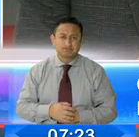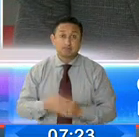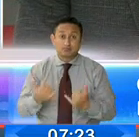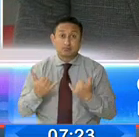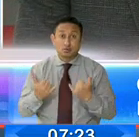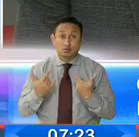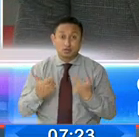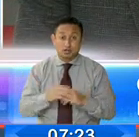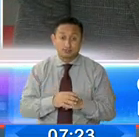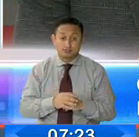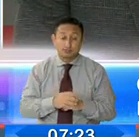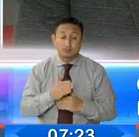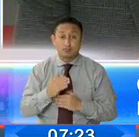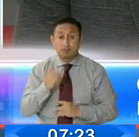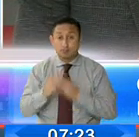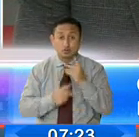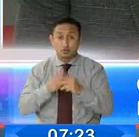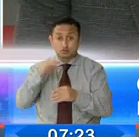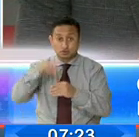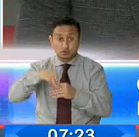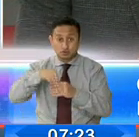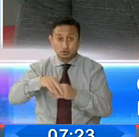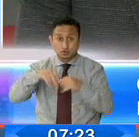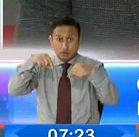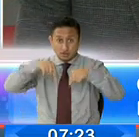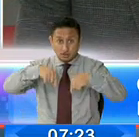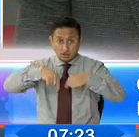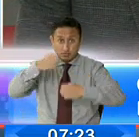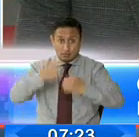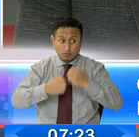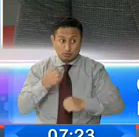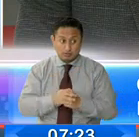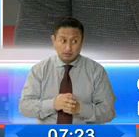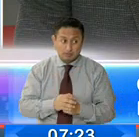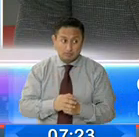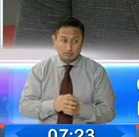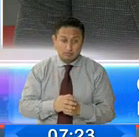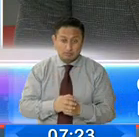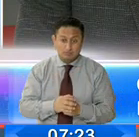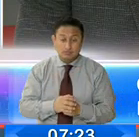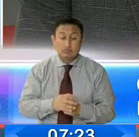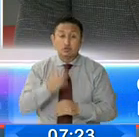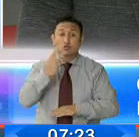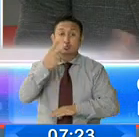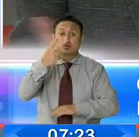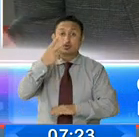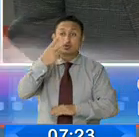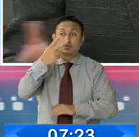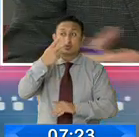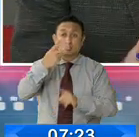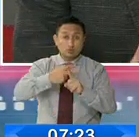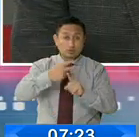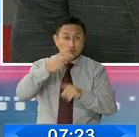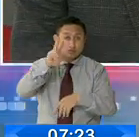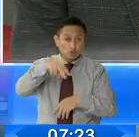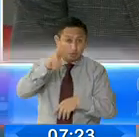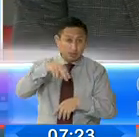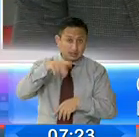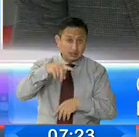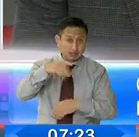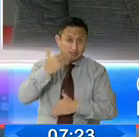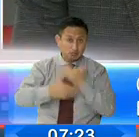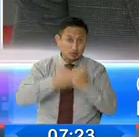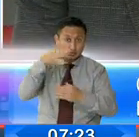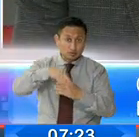ya del proceso electoral. Esta situación se viene a dar a menos de 2 meses del proceso electoral. Esperemos